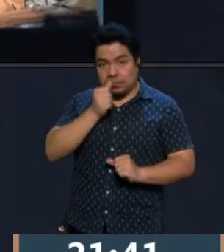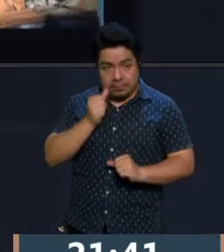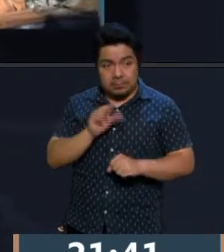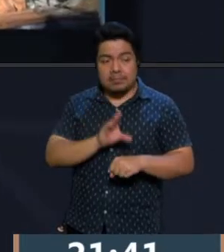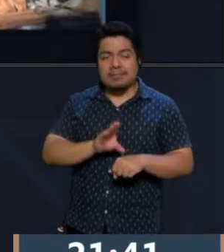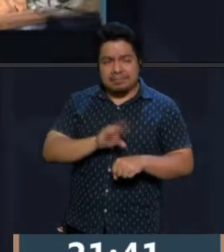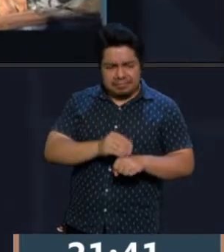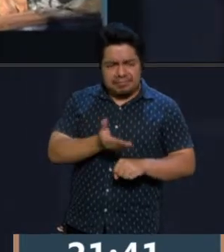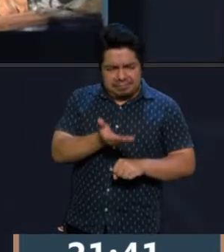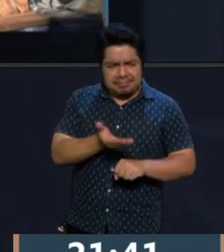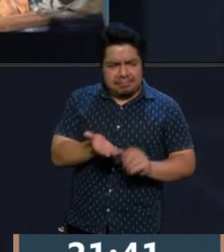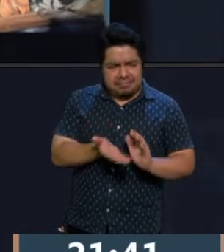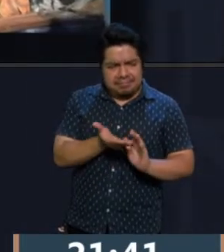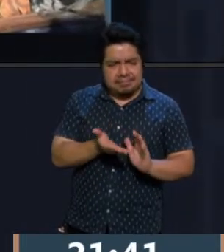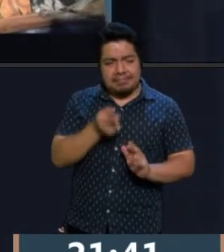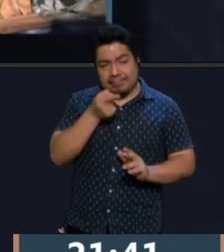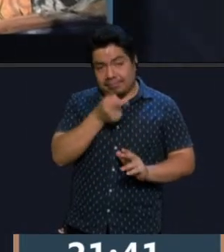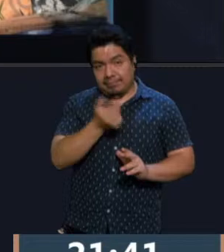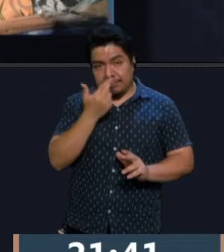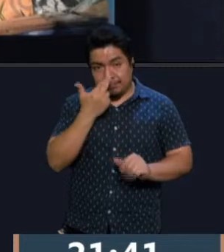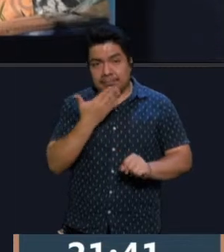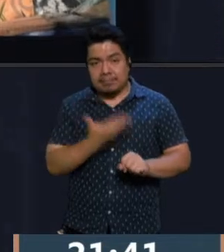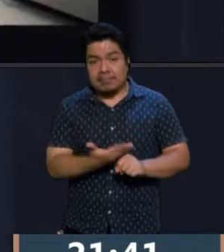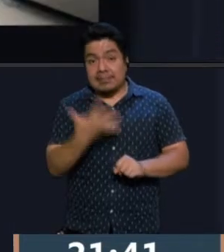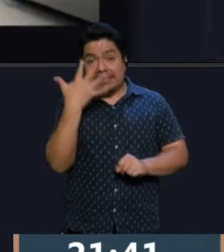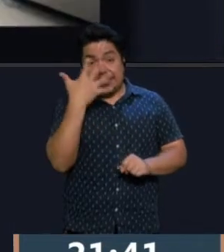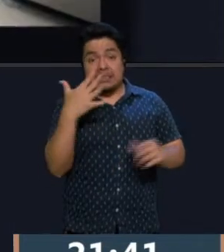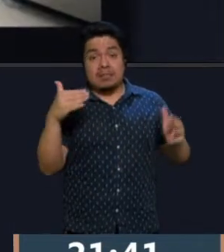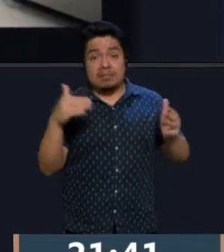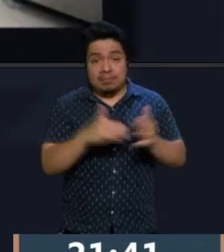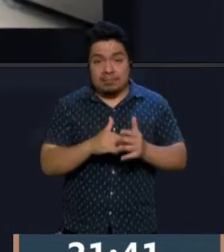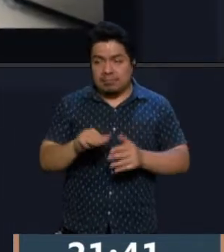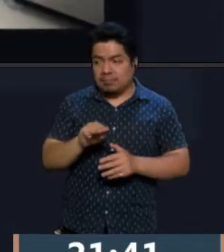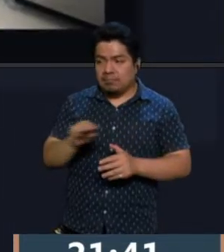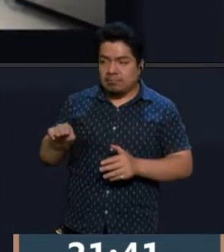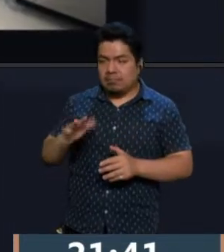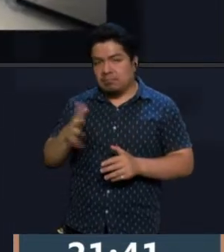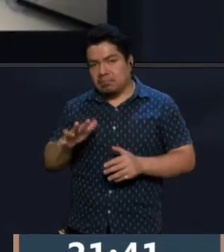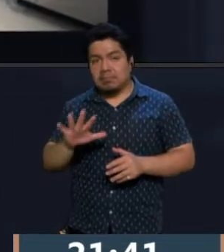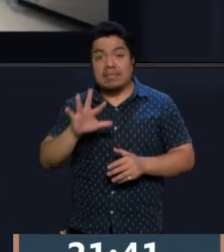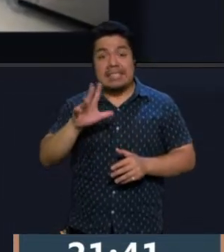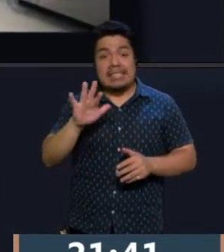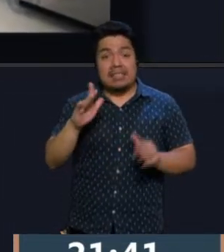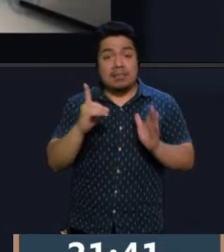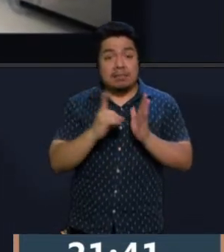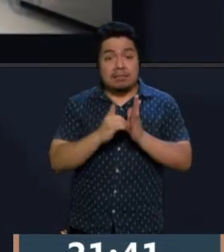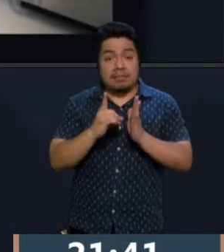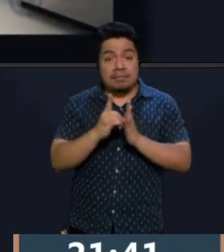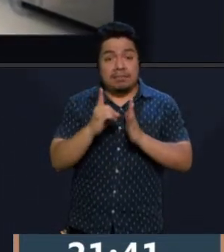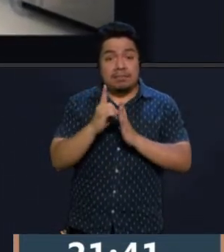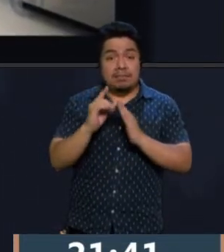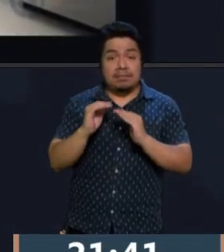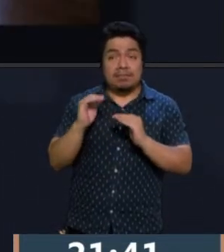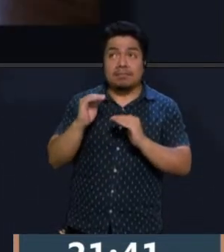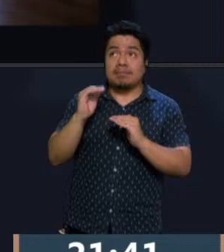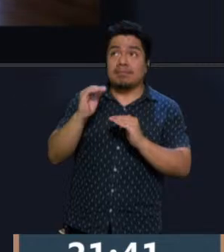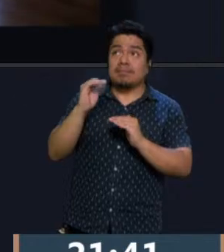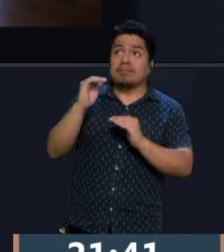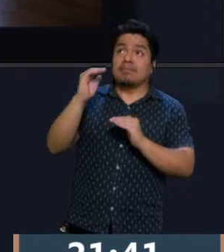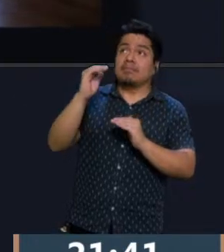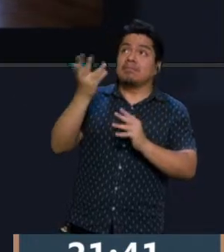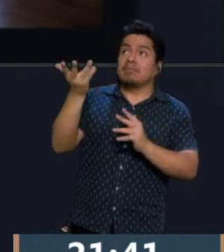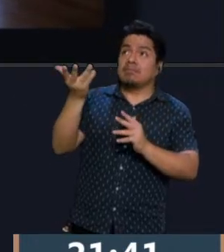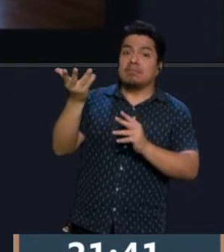Benito Juárez. En estos 5,000 metros cuadrados de más hay en total 50 departamentos construidos sin